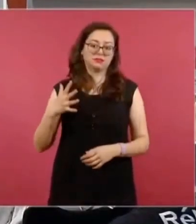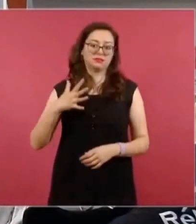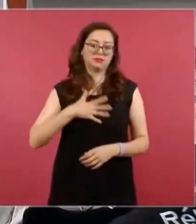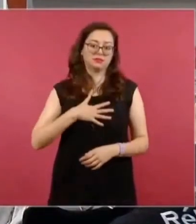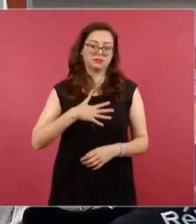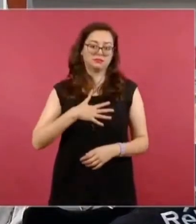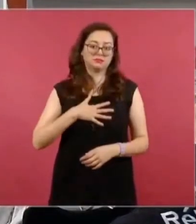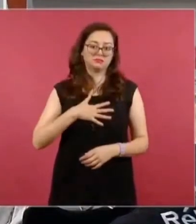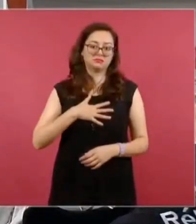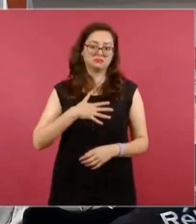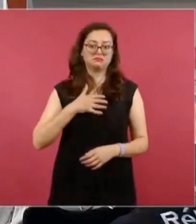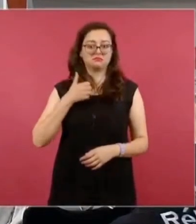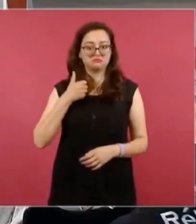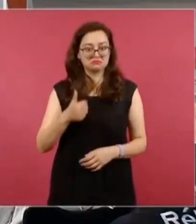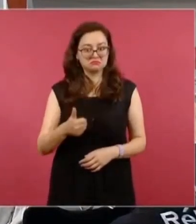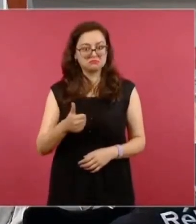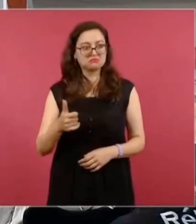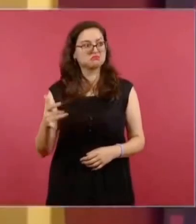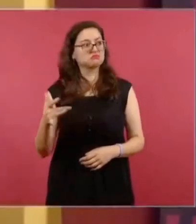de particular